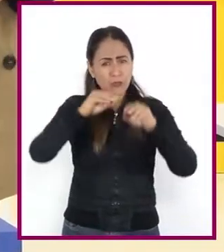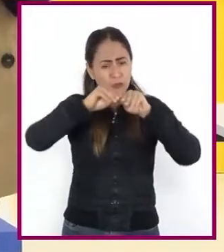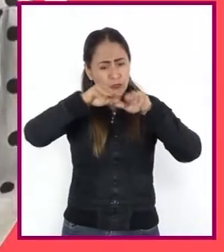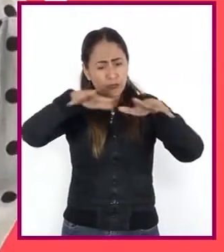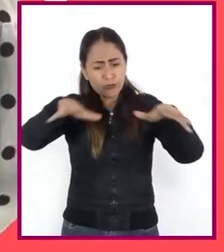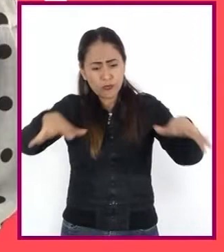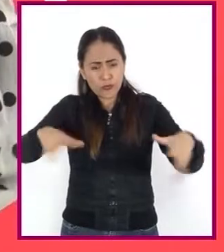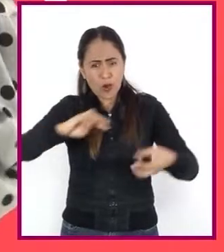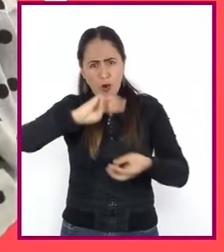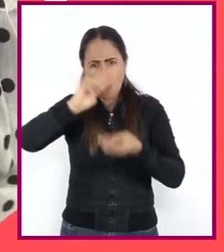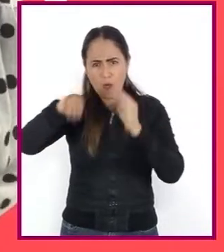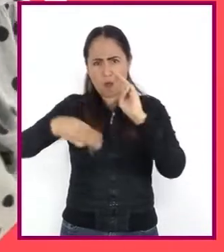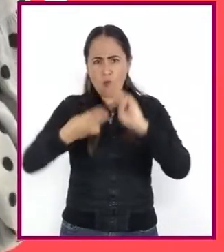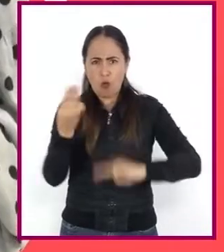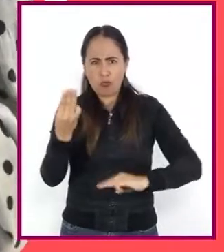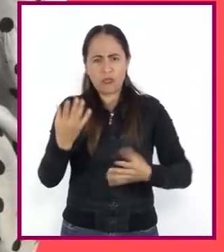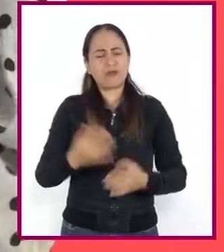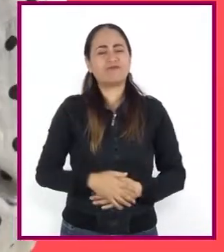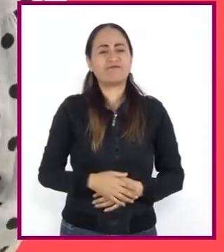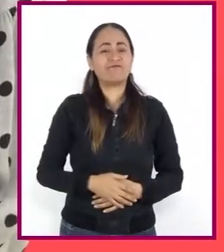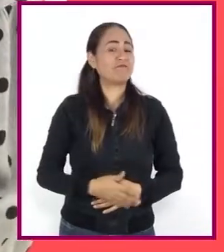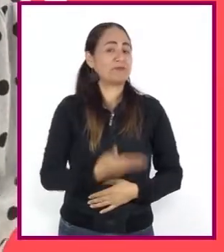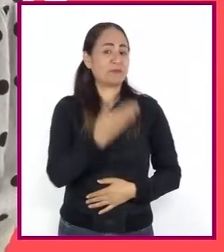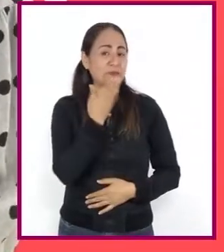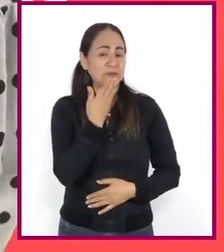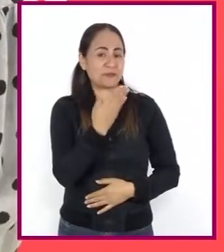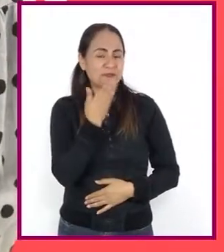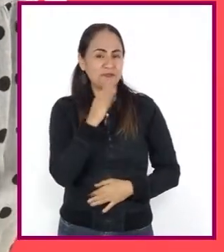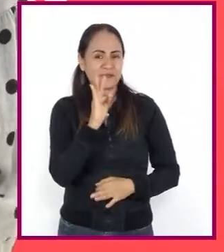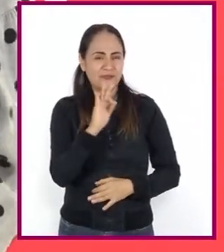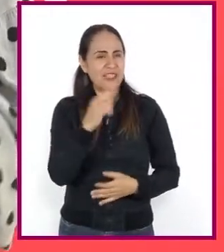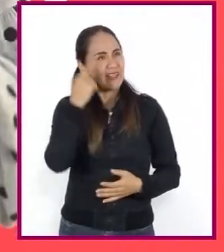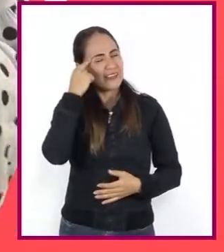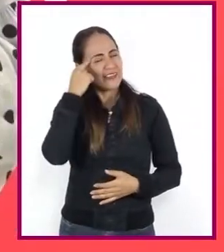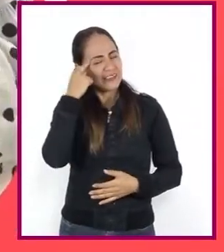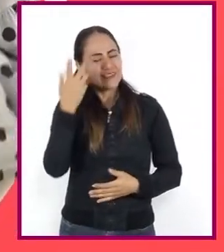mundo. ¡Estupendo, maestras! Gracias por el repaso.